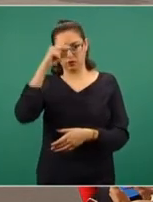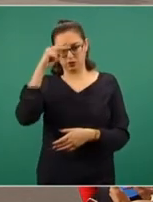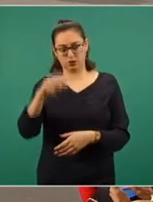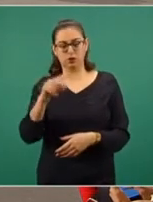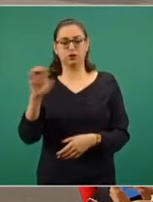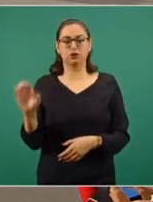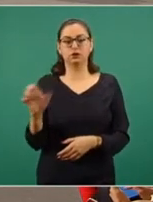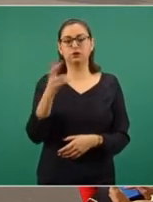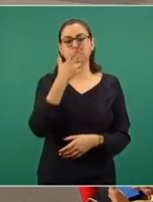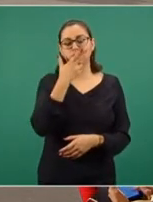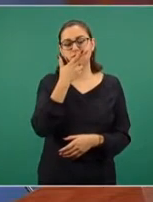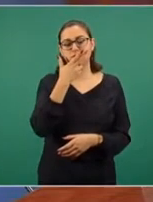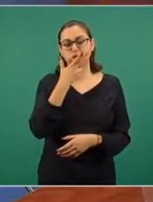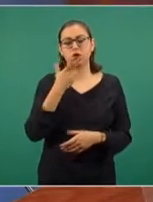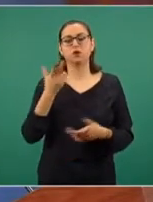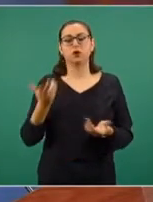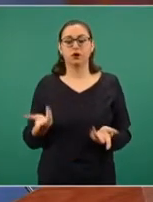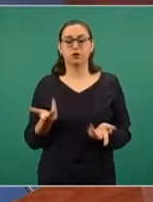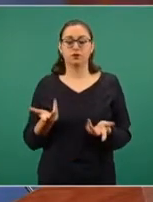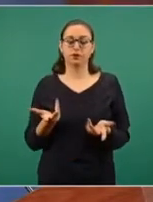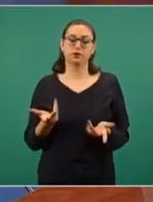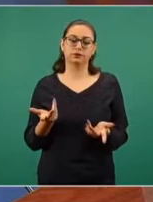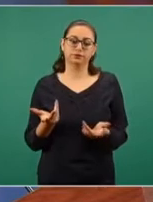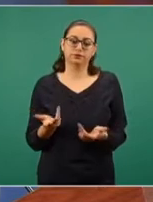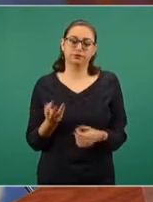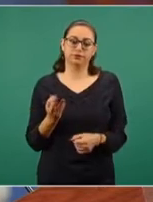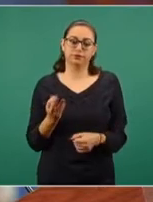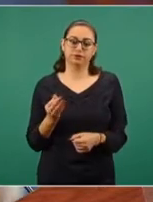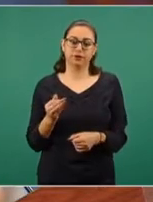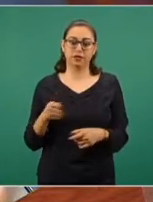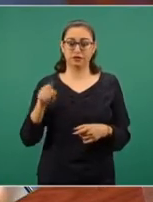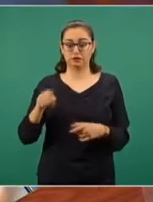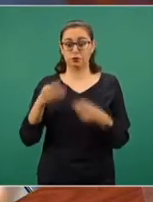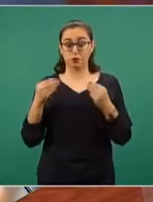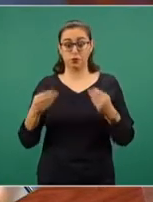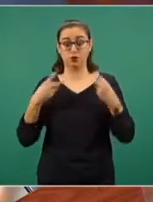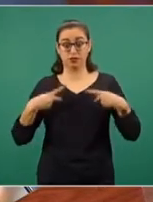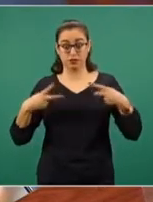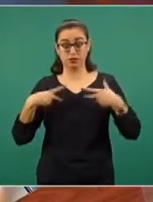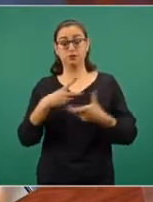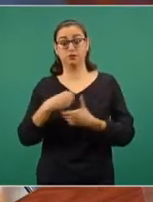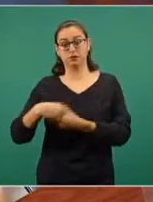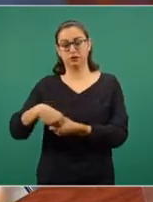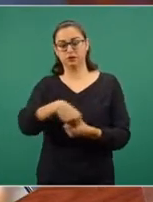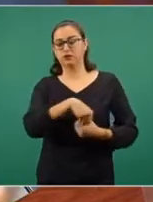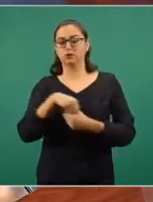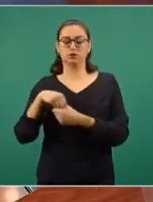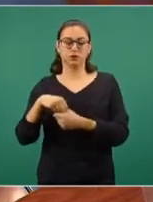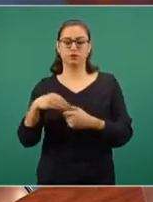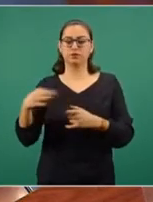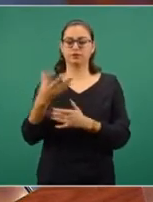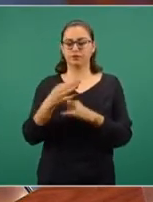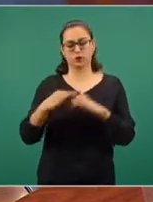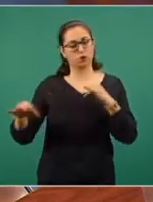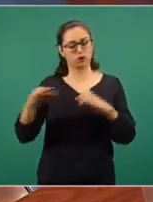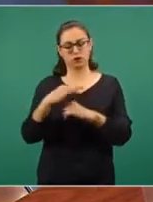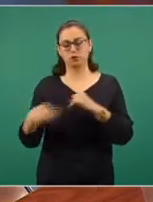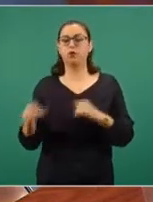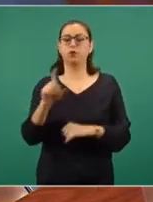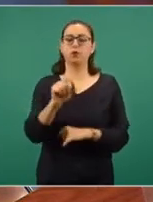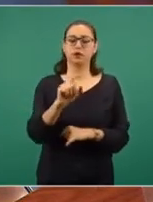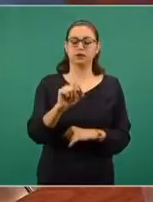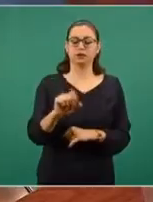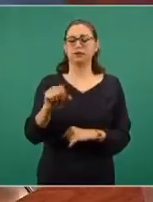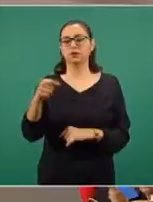y Chihuahua, que bueno, precisamente por la cuestión de densidad de población, vamos a trabajarlos el 20 y 21 de